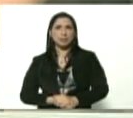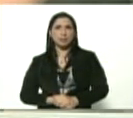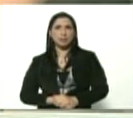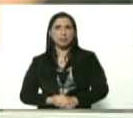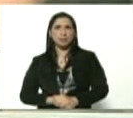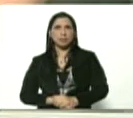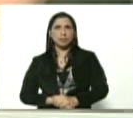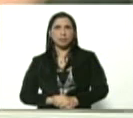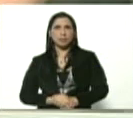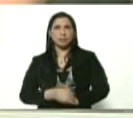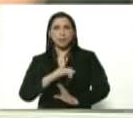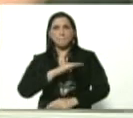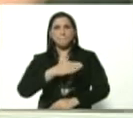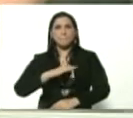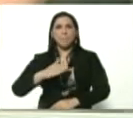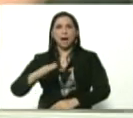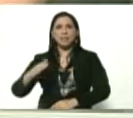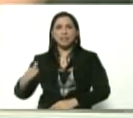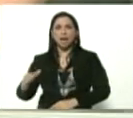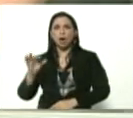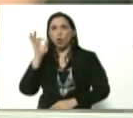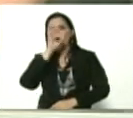Bahía de Cochinito, le dicen.